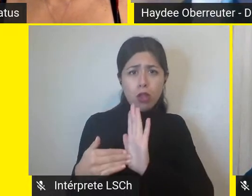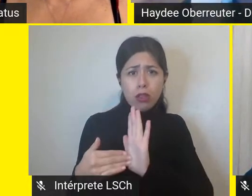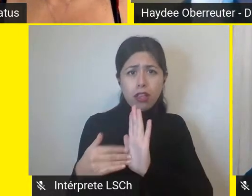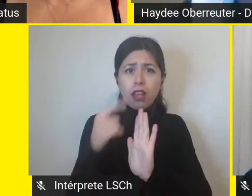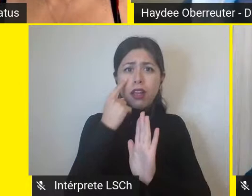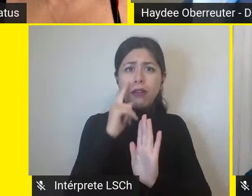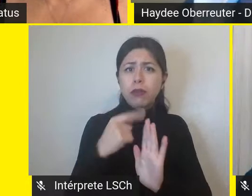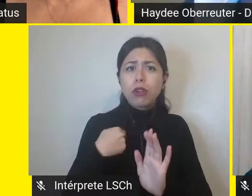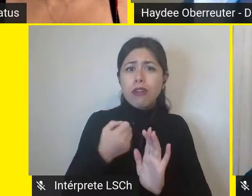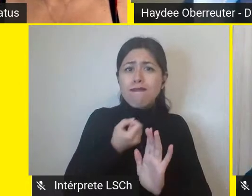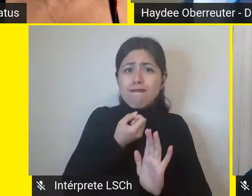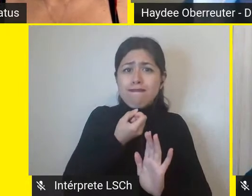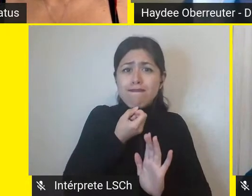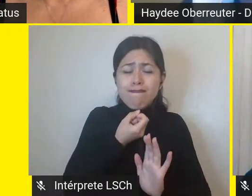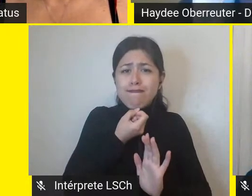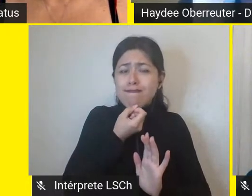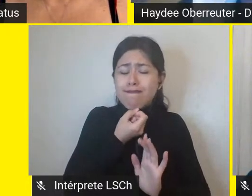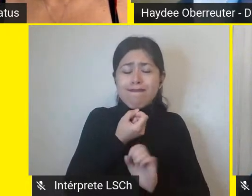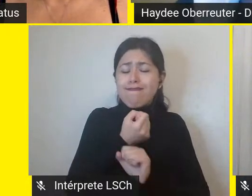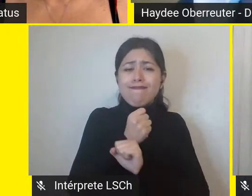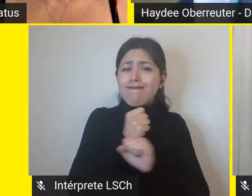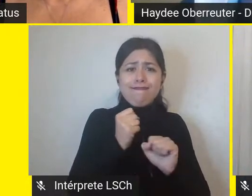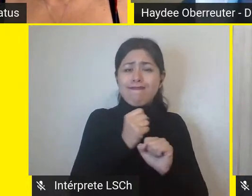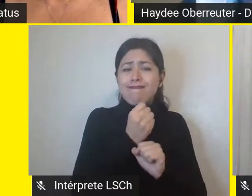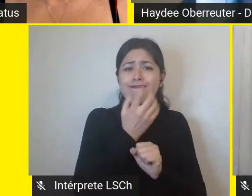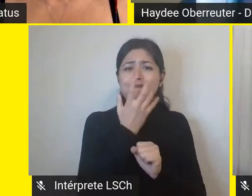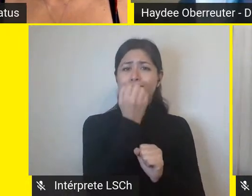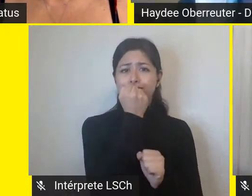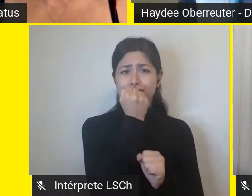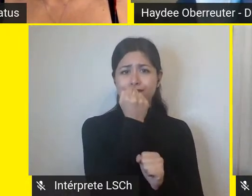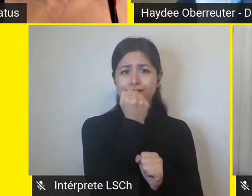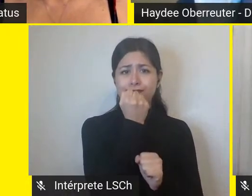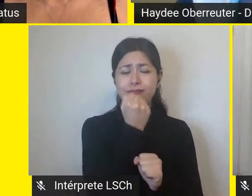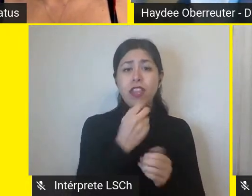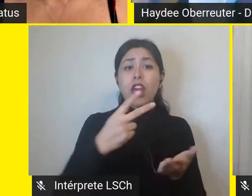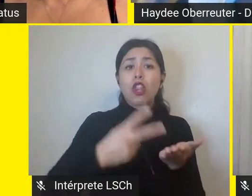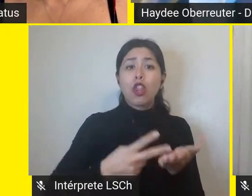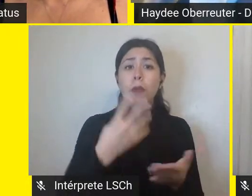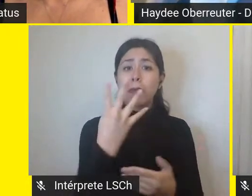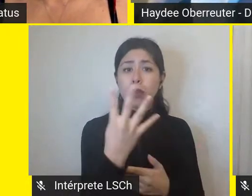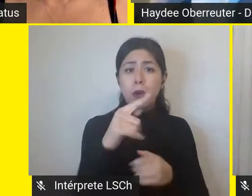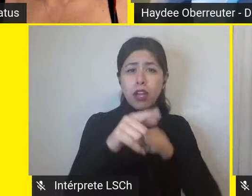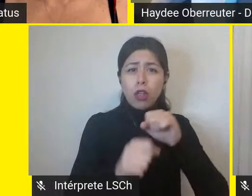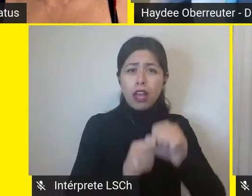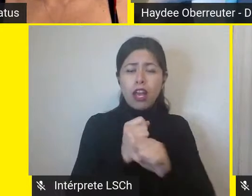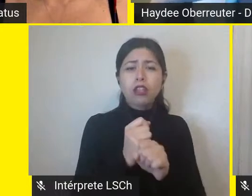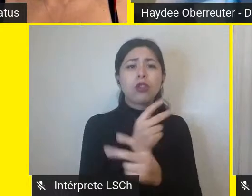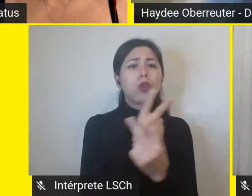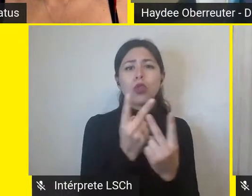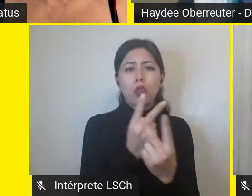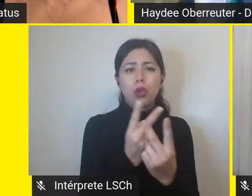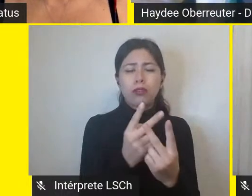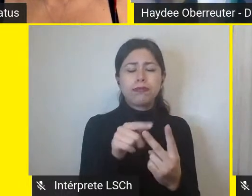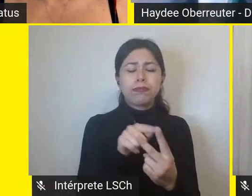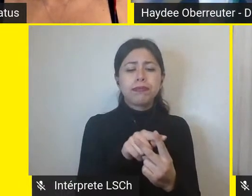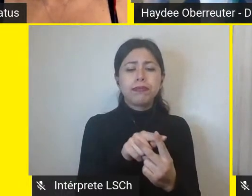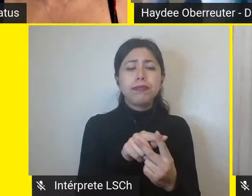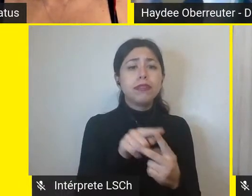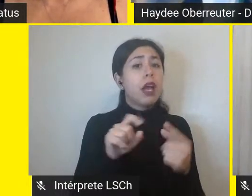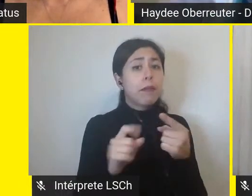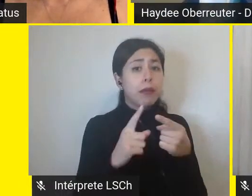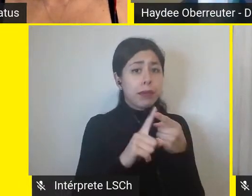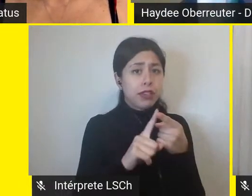salía una palabra de mi boca. En 2004 ocurrieron dos hechos fundamentales. Una es que llegué de lo